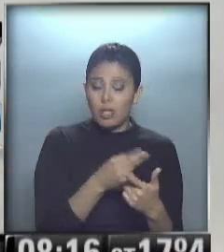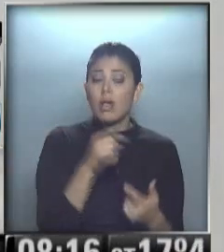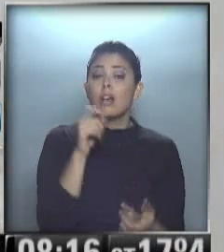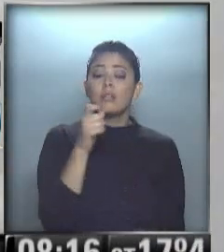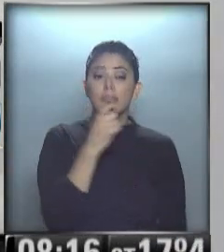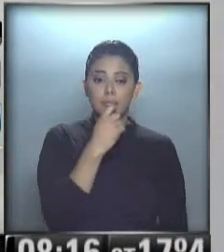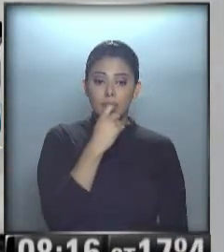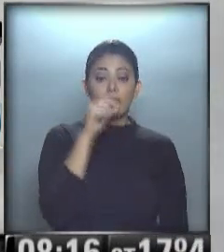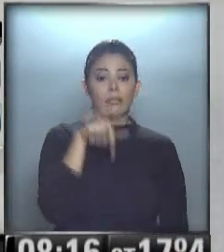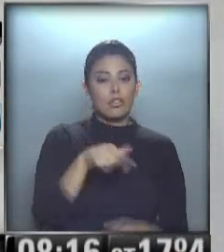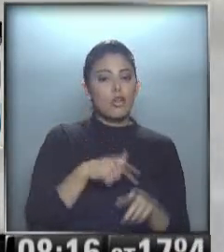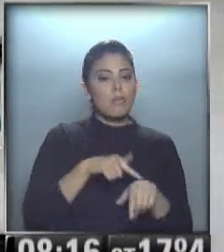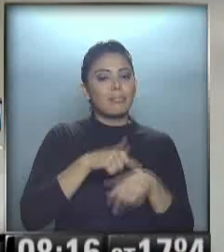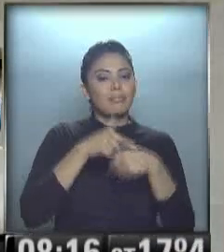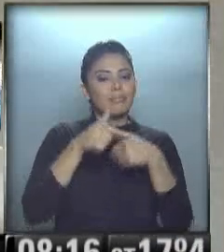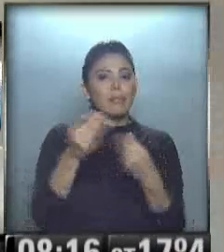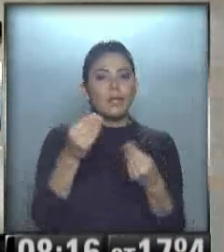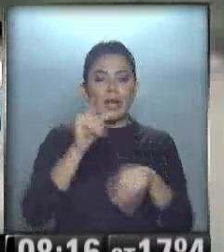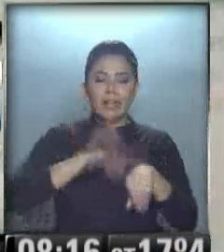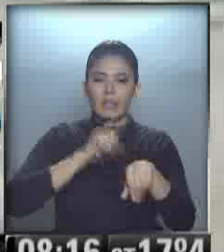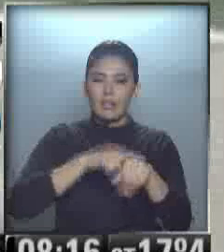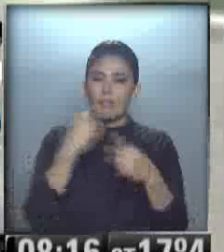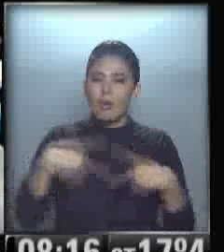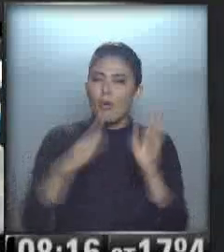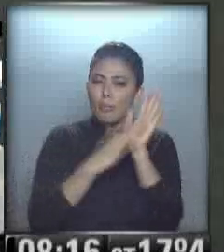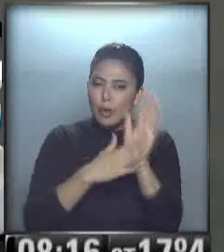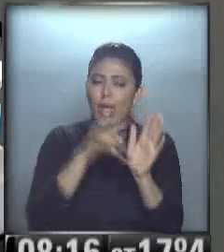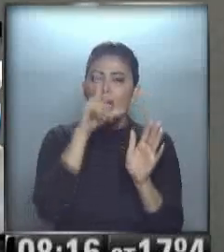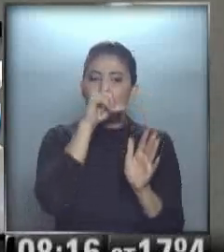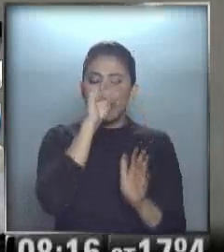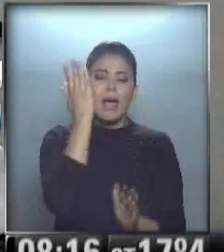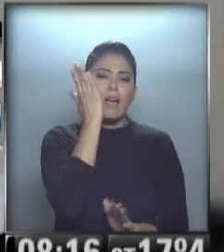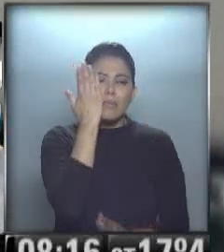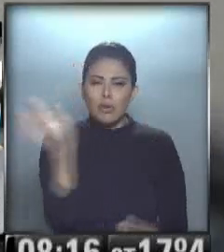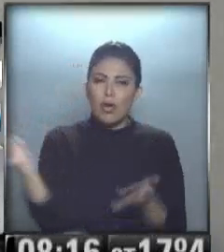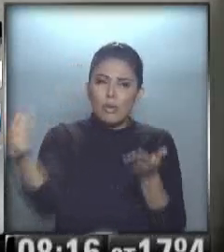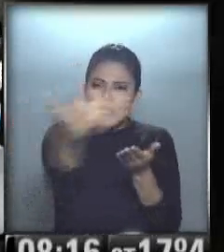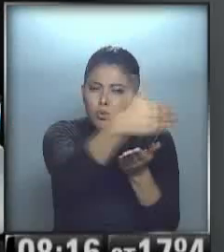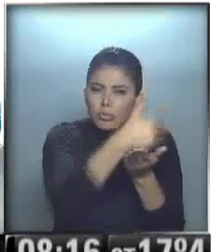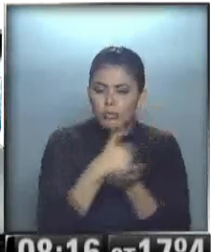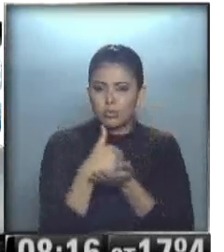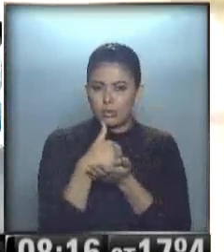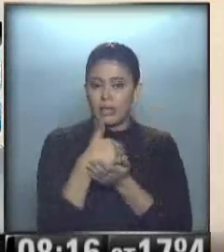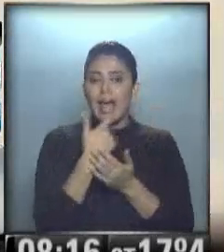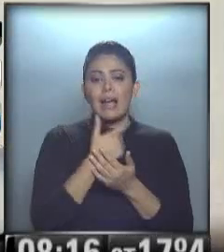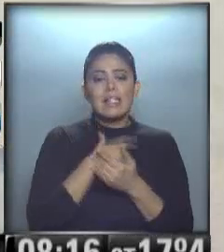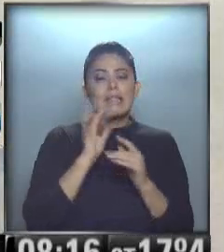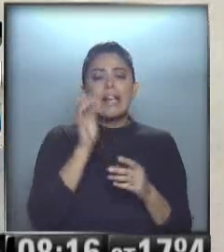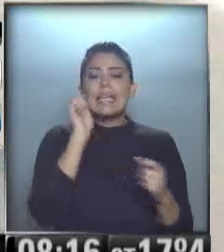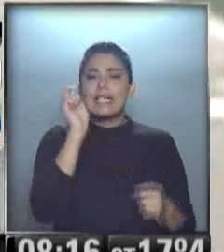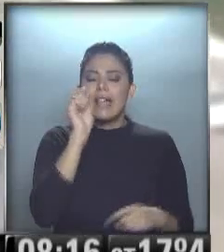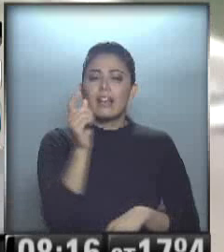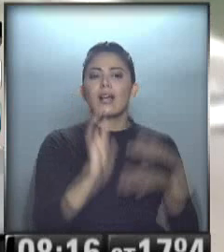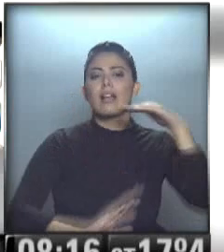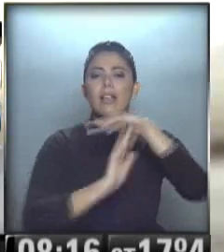lo que nos hemos demorado juntando toda esta prueba que está en las redes sociales, la firma, todo eso, es para determinar quiénes son los